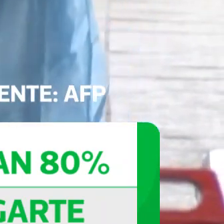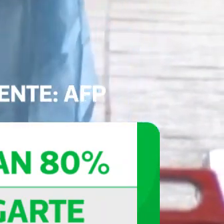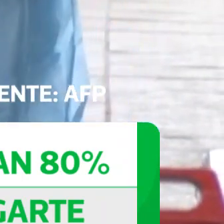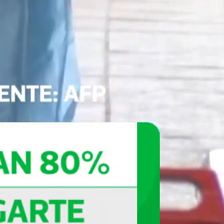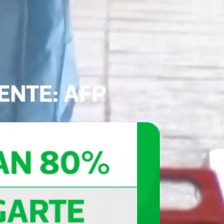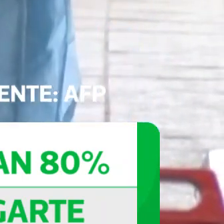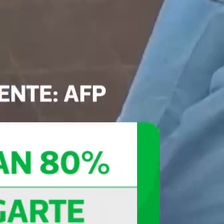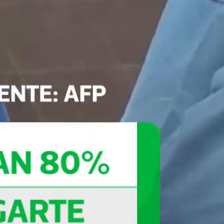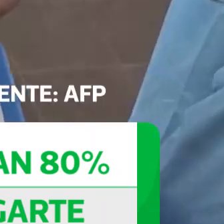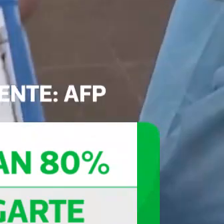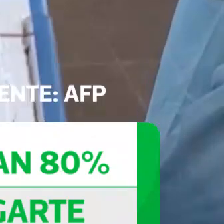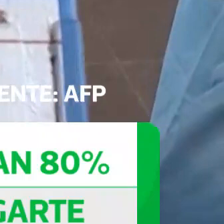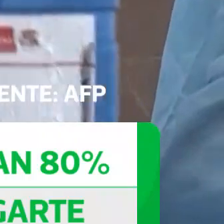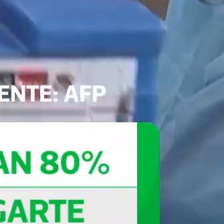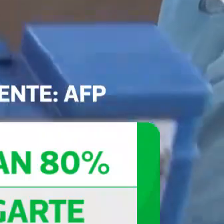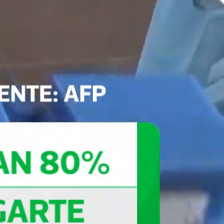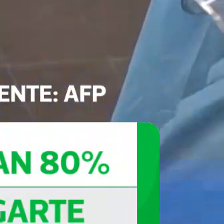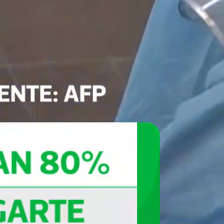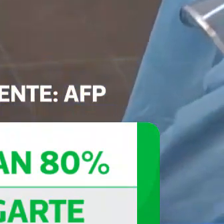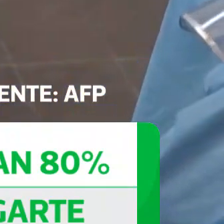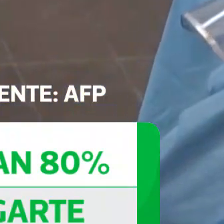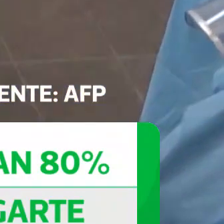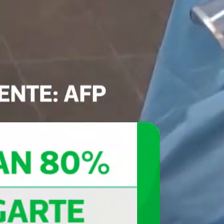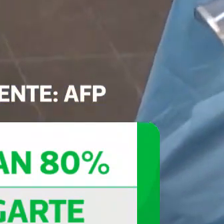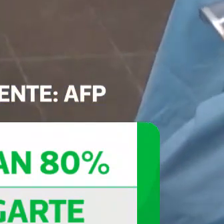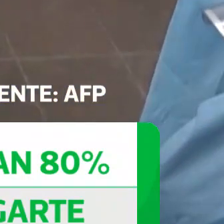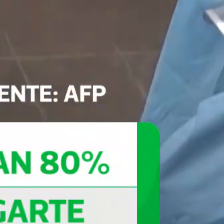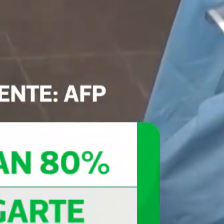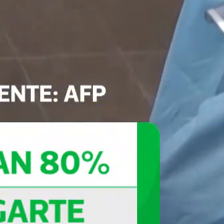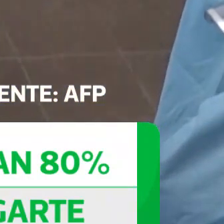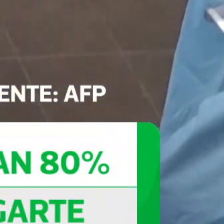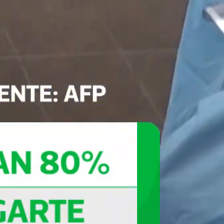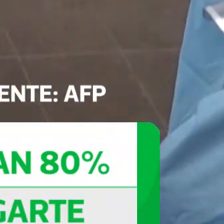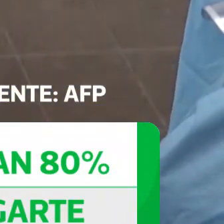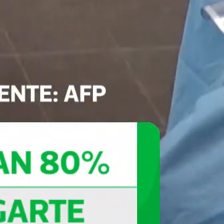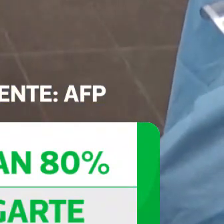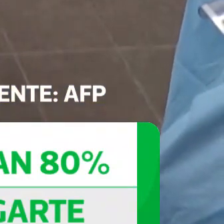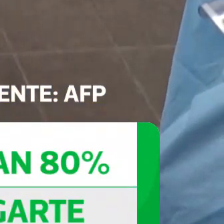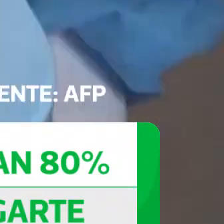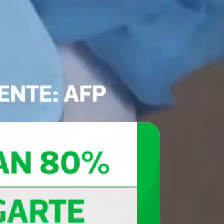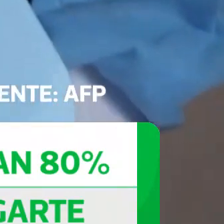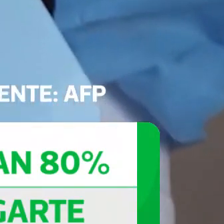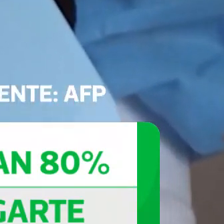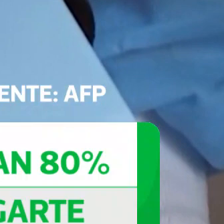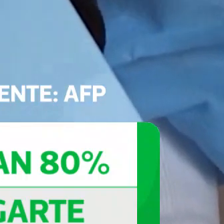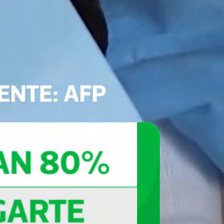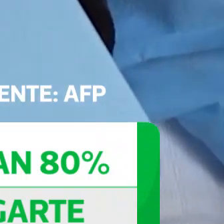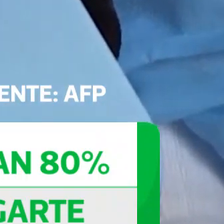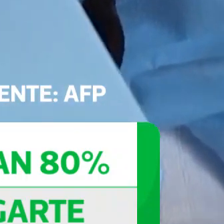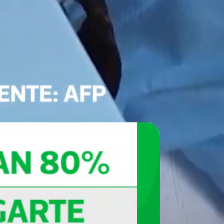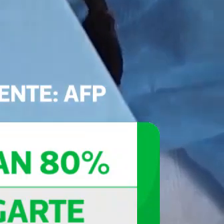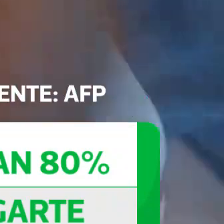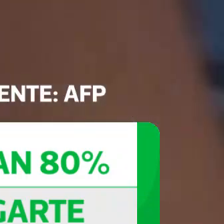su fin y que no se puede descartar que se genere una tercera ola de la enfermedad si se relajan